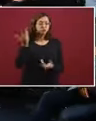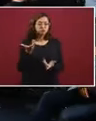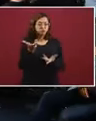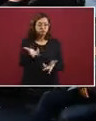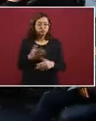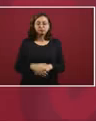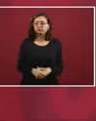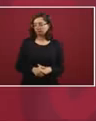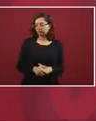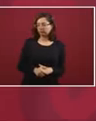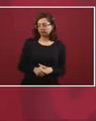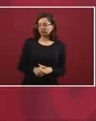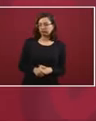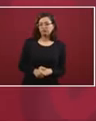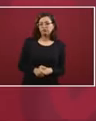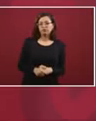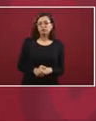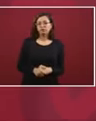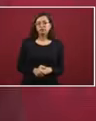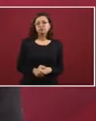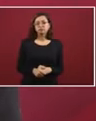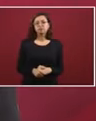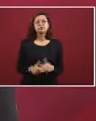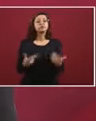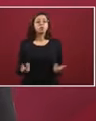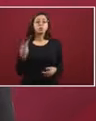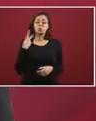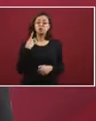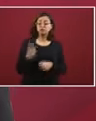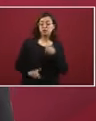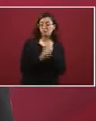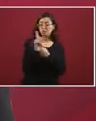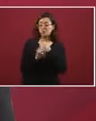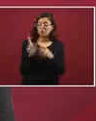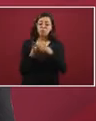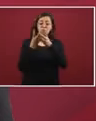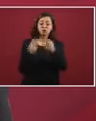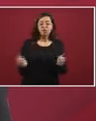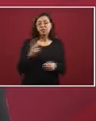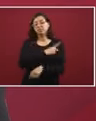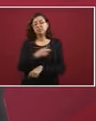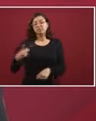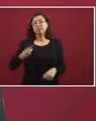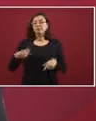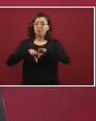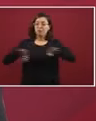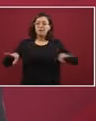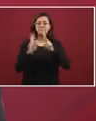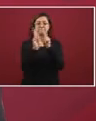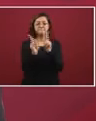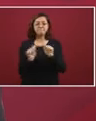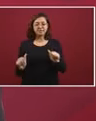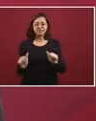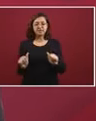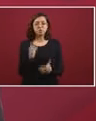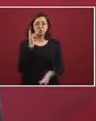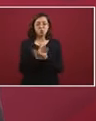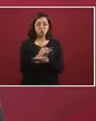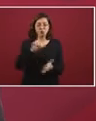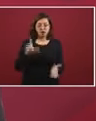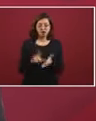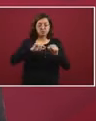las controversias políticas debe ser por conductos democráticos y pacíficos. Y esa lección no creo que sea solo para México, sino